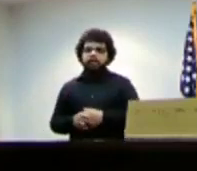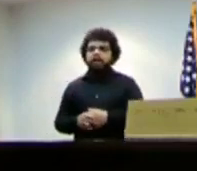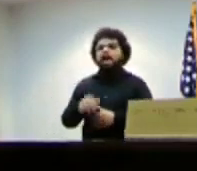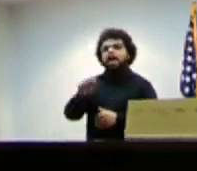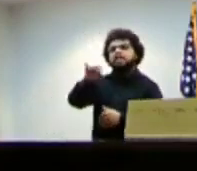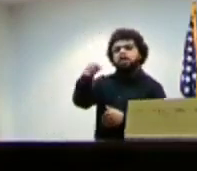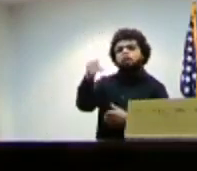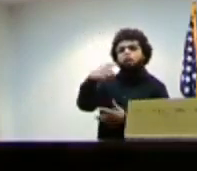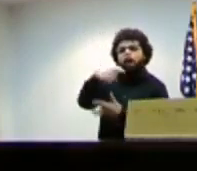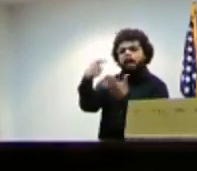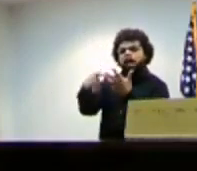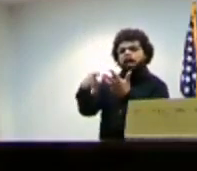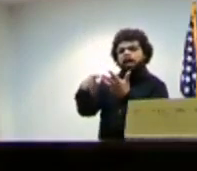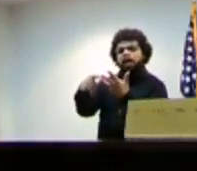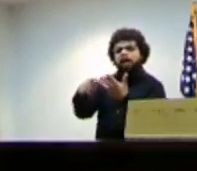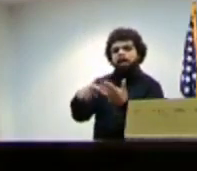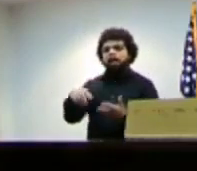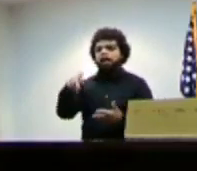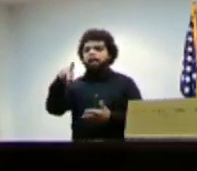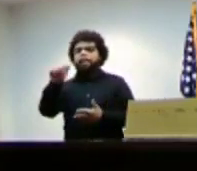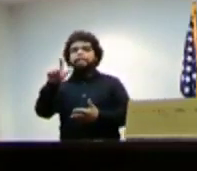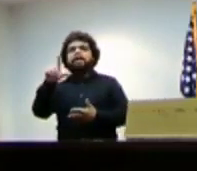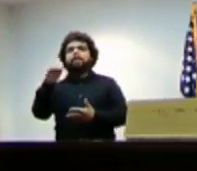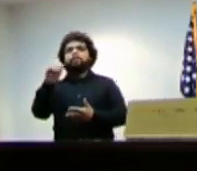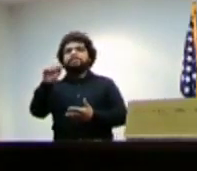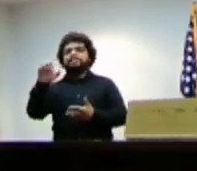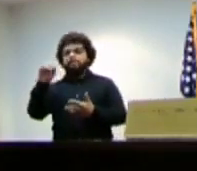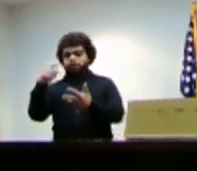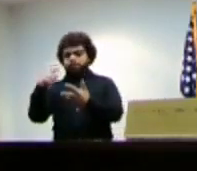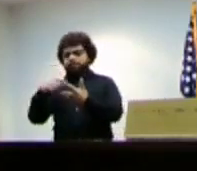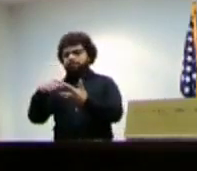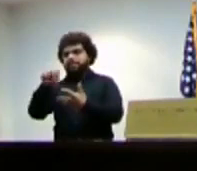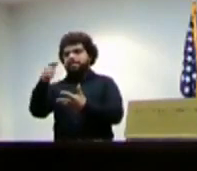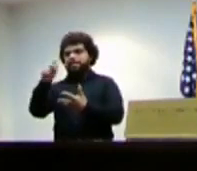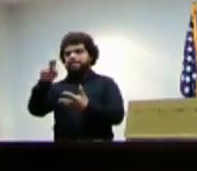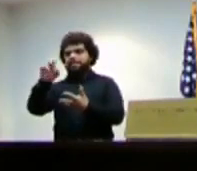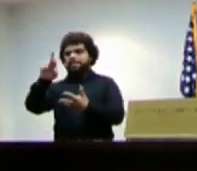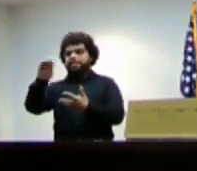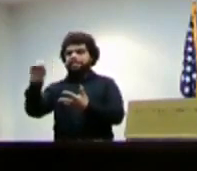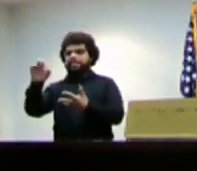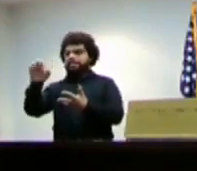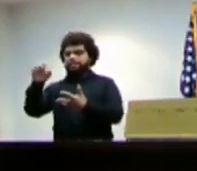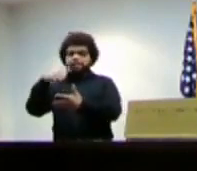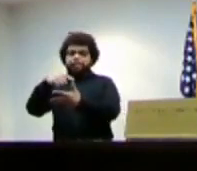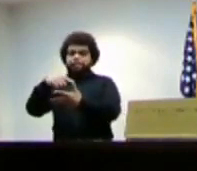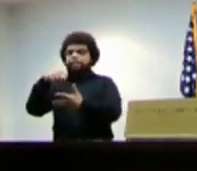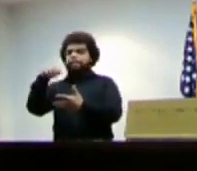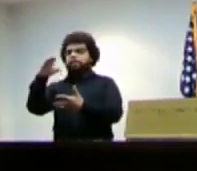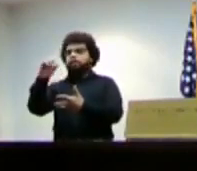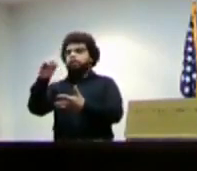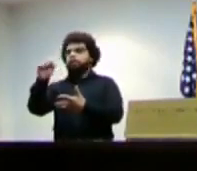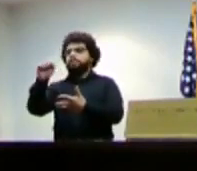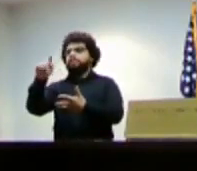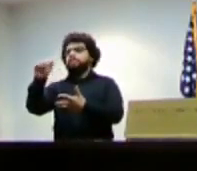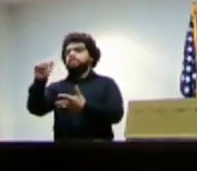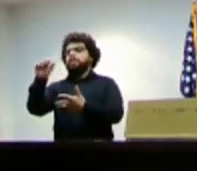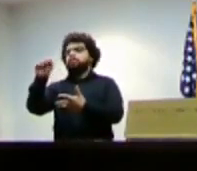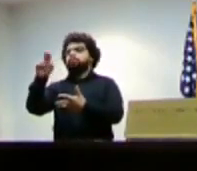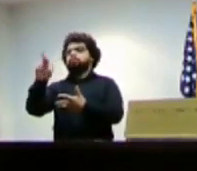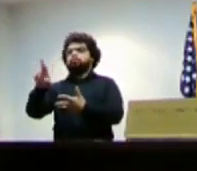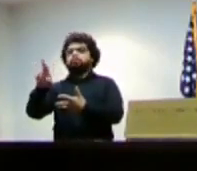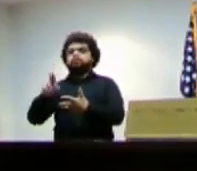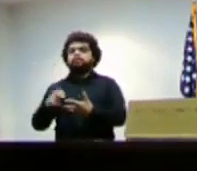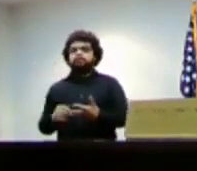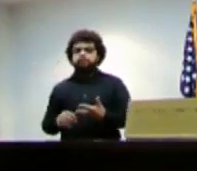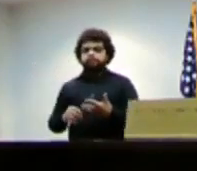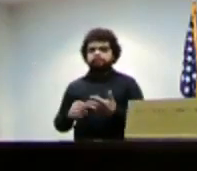otra? San Juan Palo Seco, Aguirre Costa Azul. Esas son las principales. O sea, son tres. Cuatro. Okay.